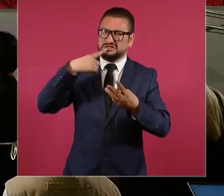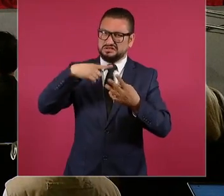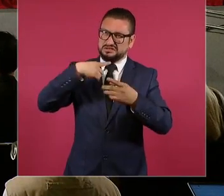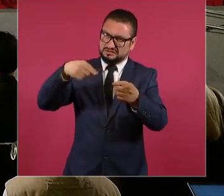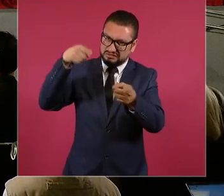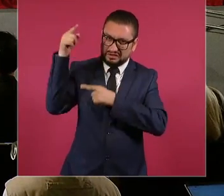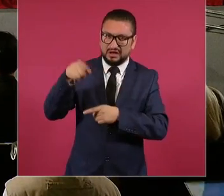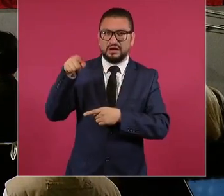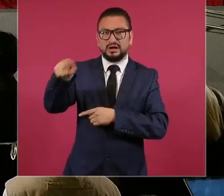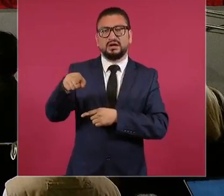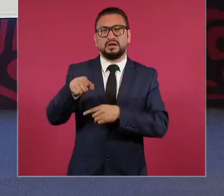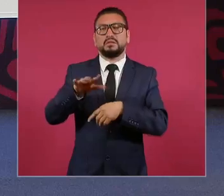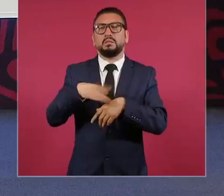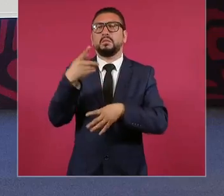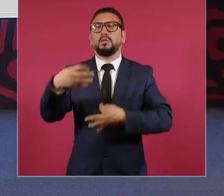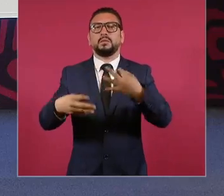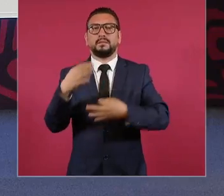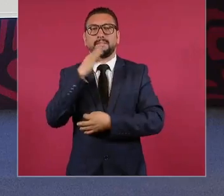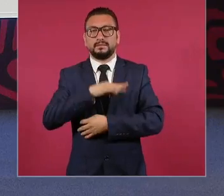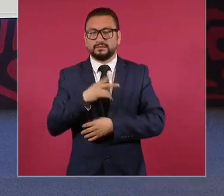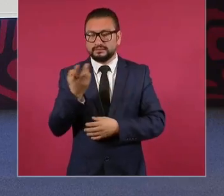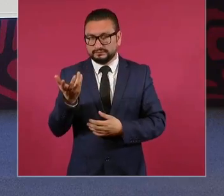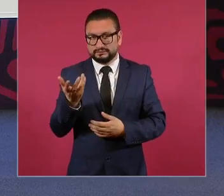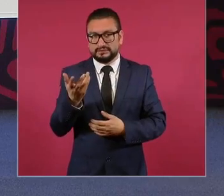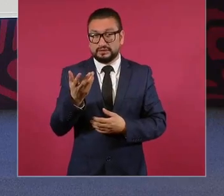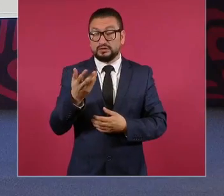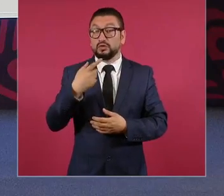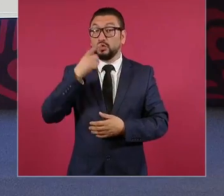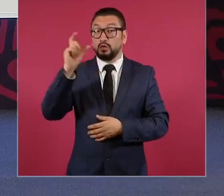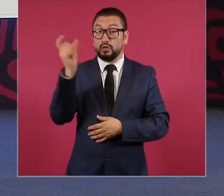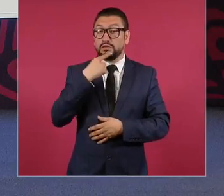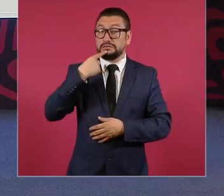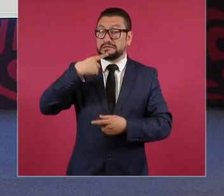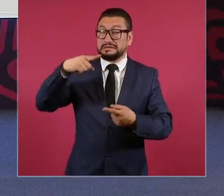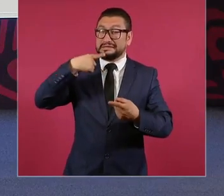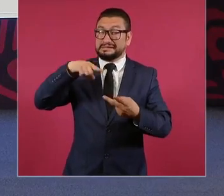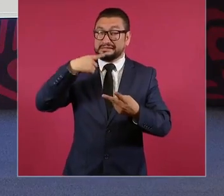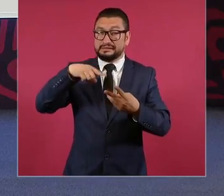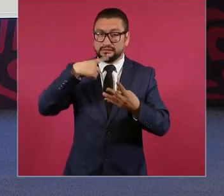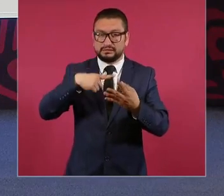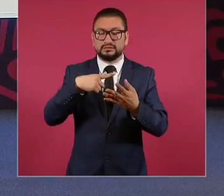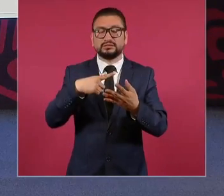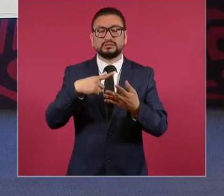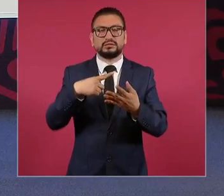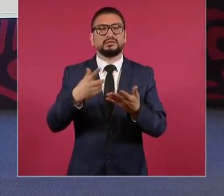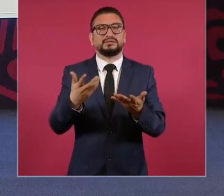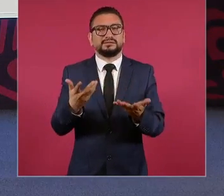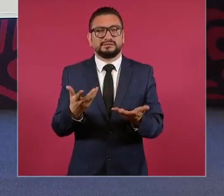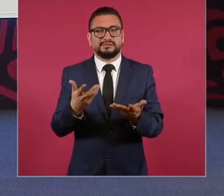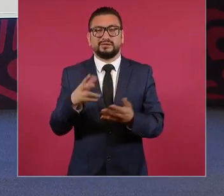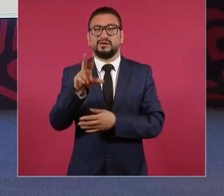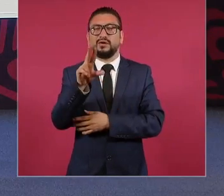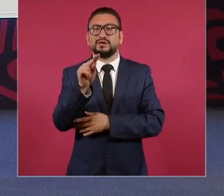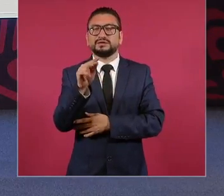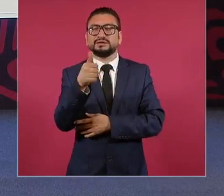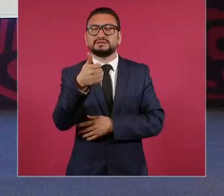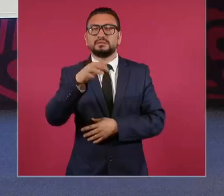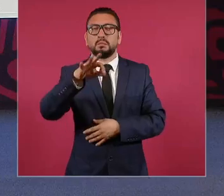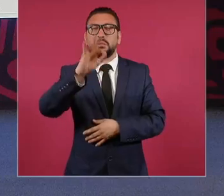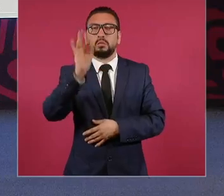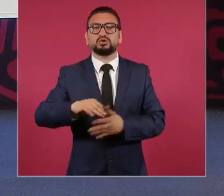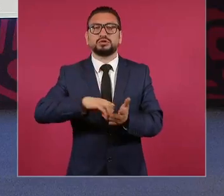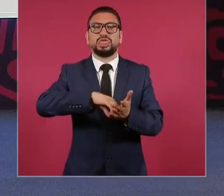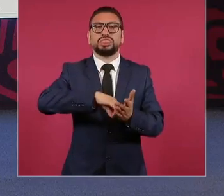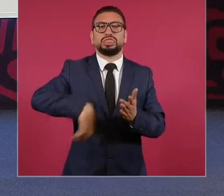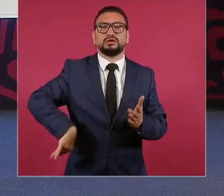del Poder Judicial. De estas quejas se han desechado el 86 por ciento